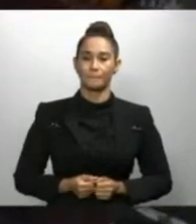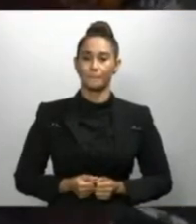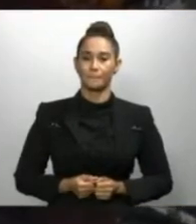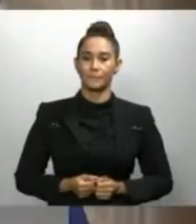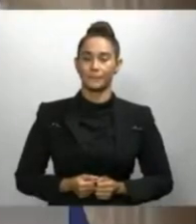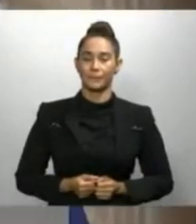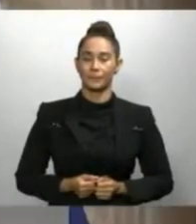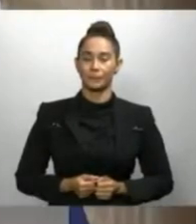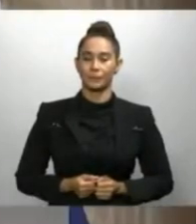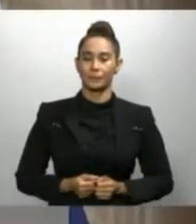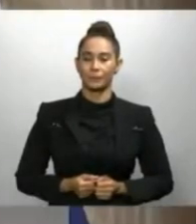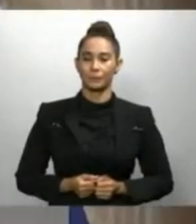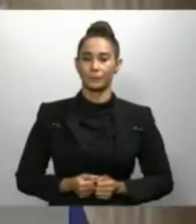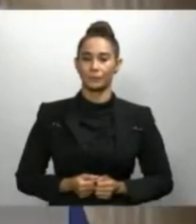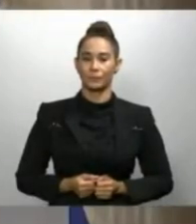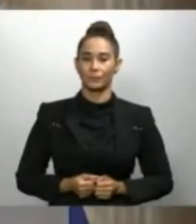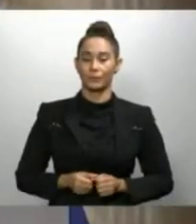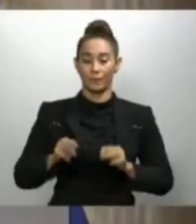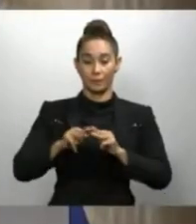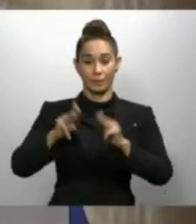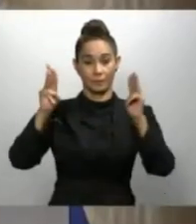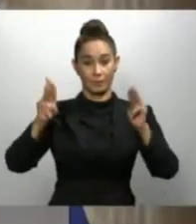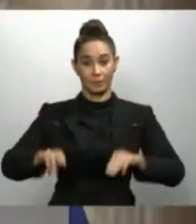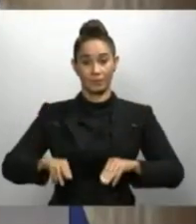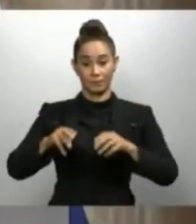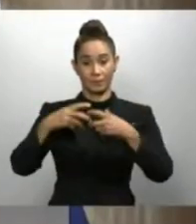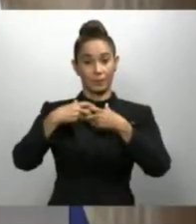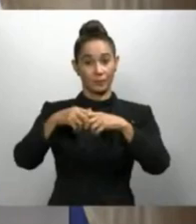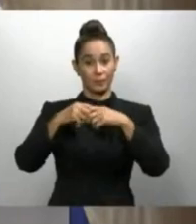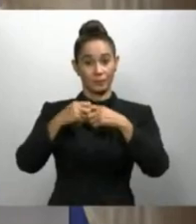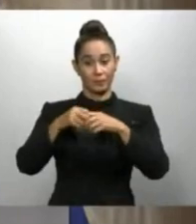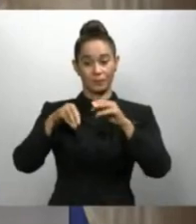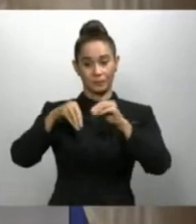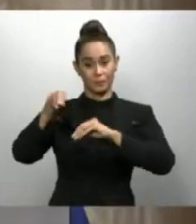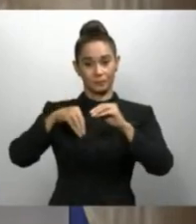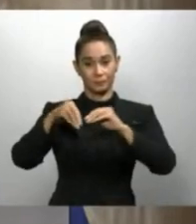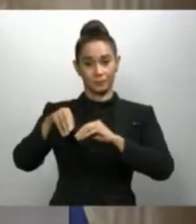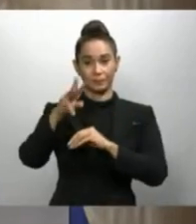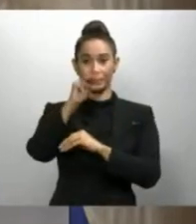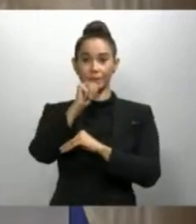Señor Víctor Ito Bisonó, ministro de Industria, Comercio y MIPIMES.